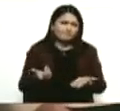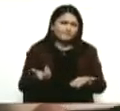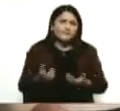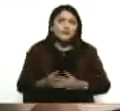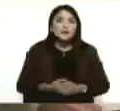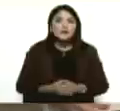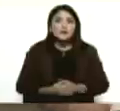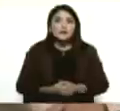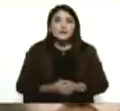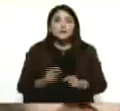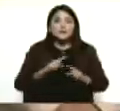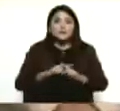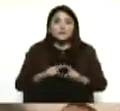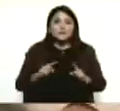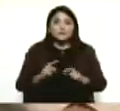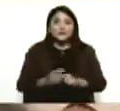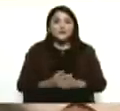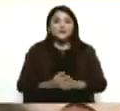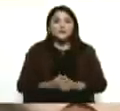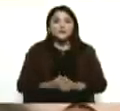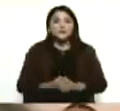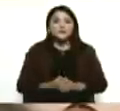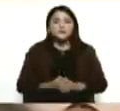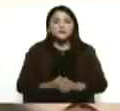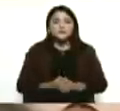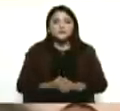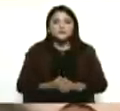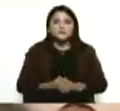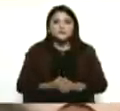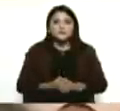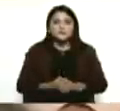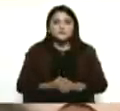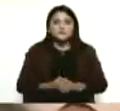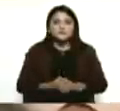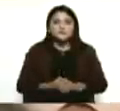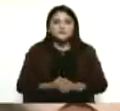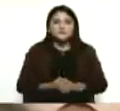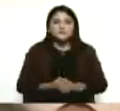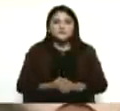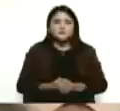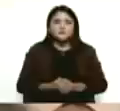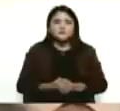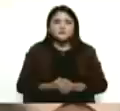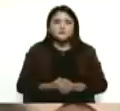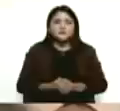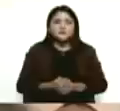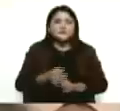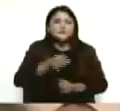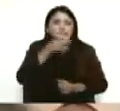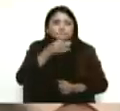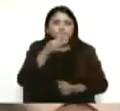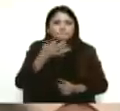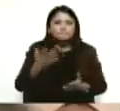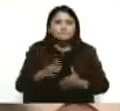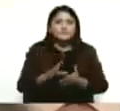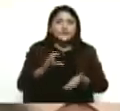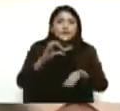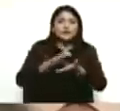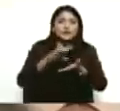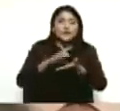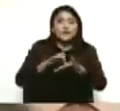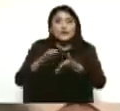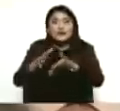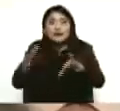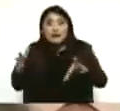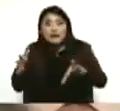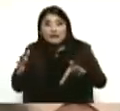refiriéndose estos heraldos de la fantasmagoría, se están refiriendo a las ciudades grandes, a las ciudades